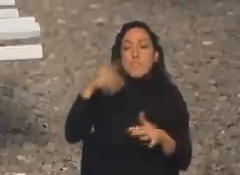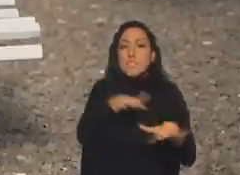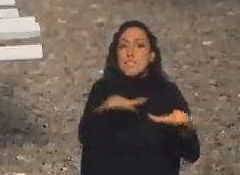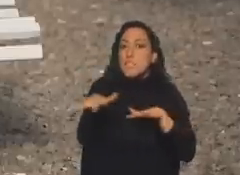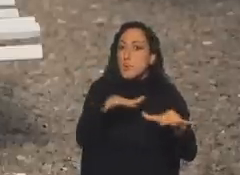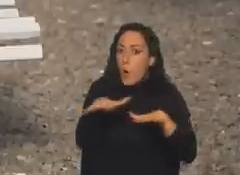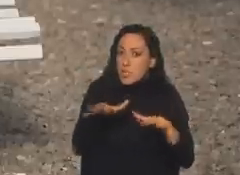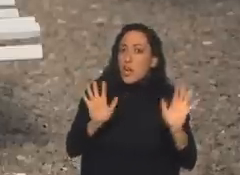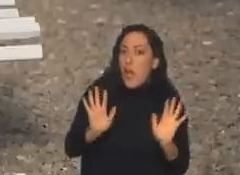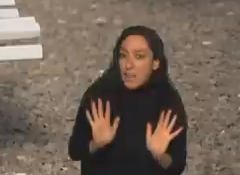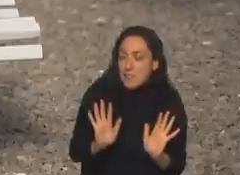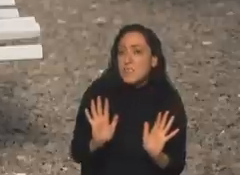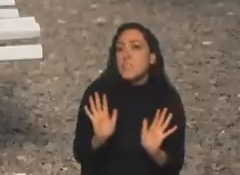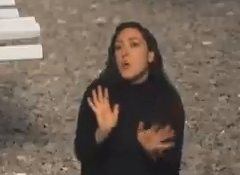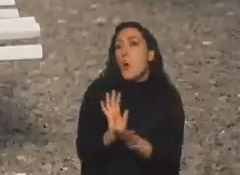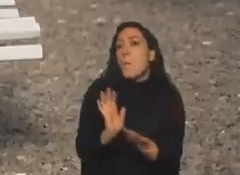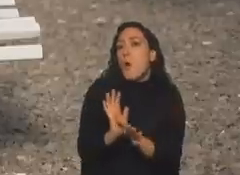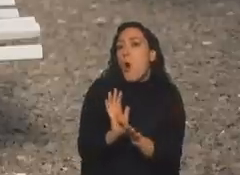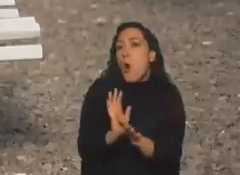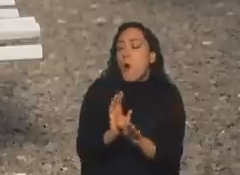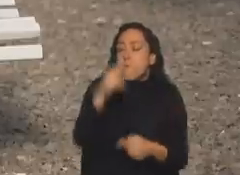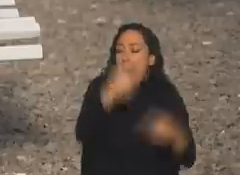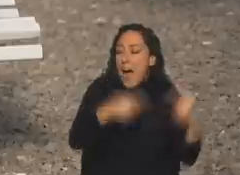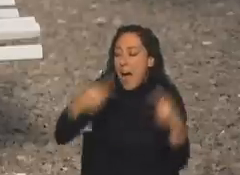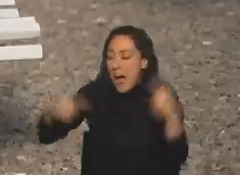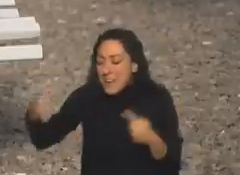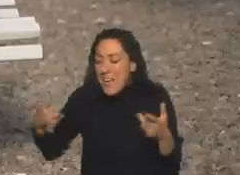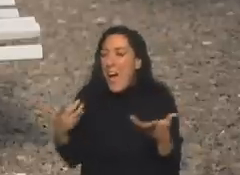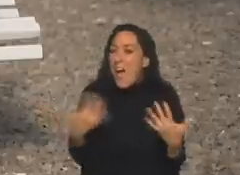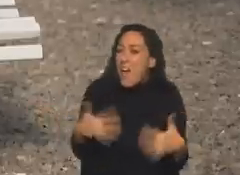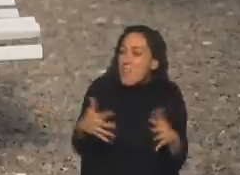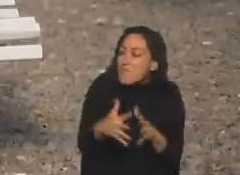digamos, es muy amplia, muy variada, okay. O sea que